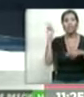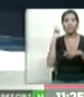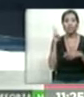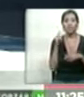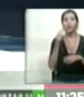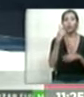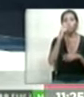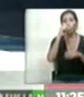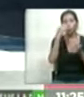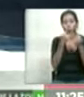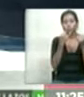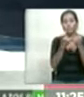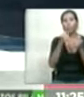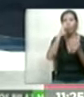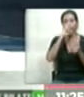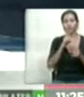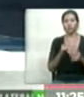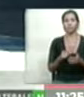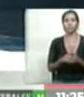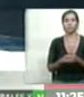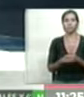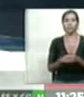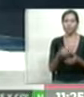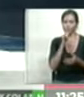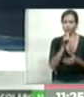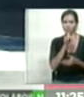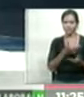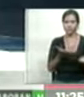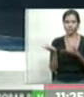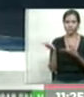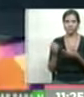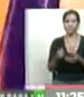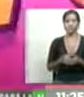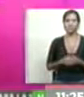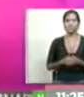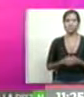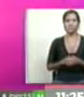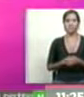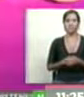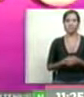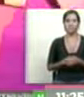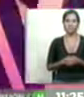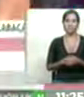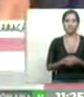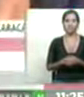dos últimos años. Erika Ortega Sanoja nos cuenta más en directo.